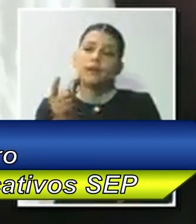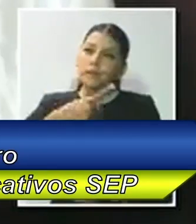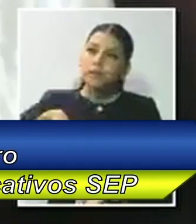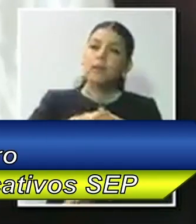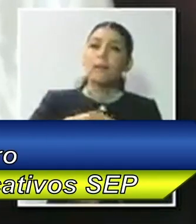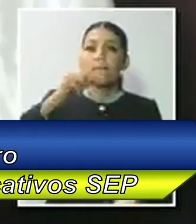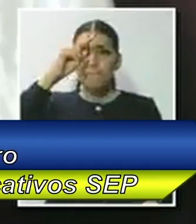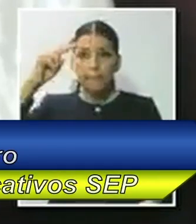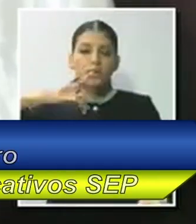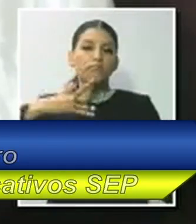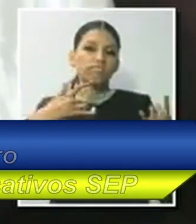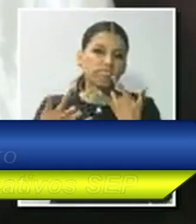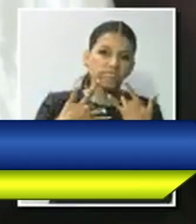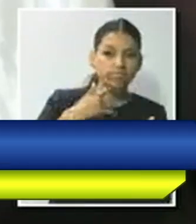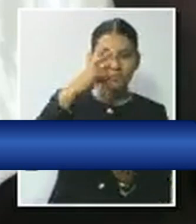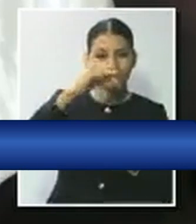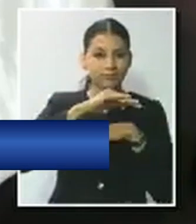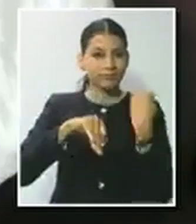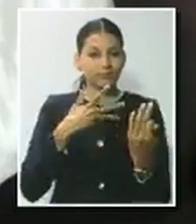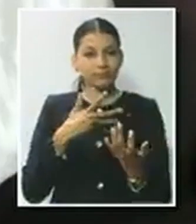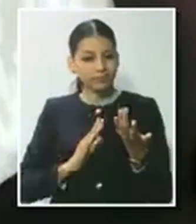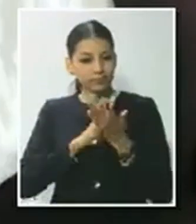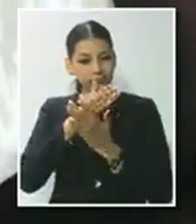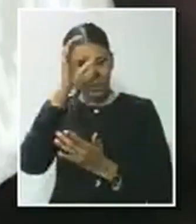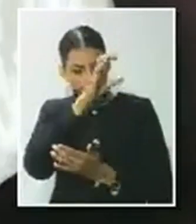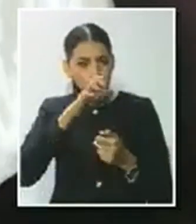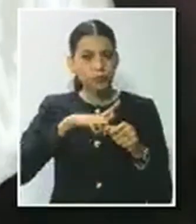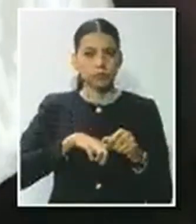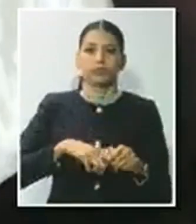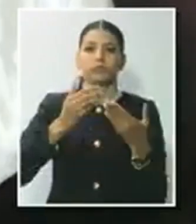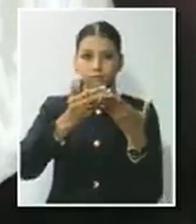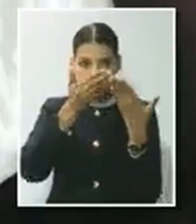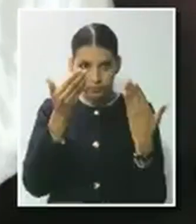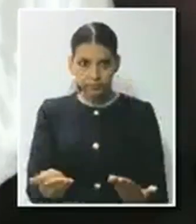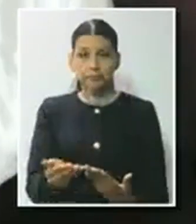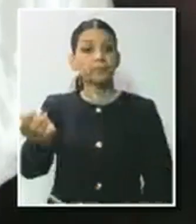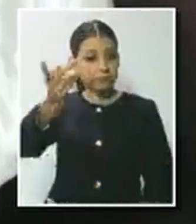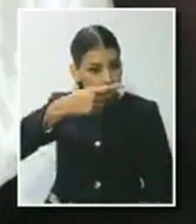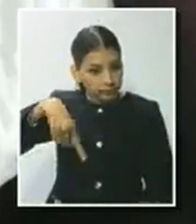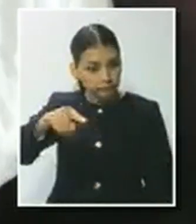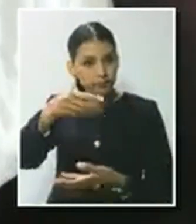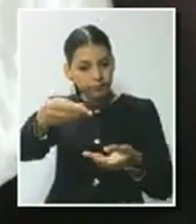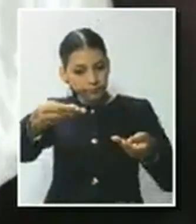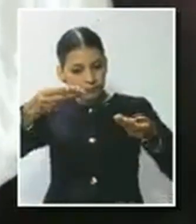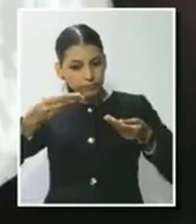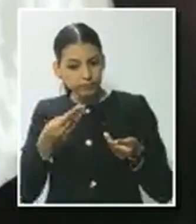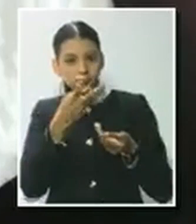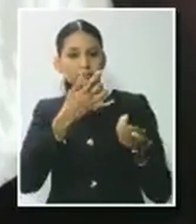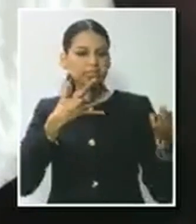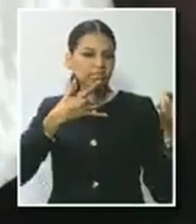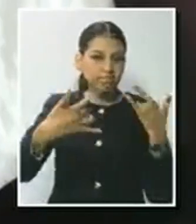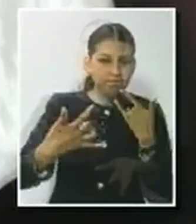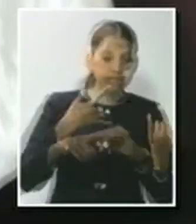se ha luchado porque todos tengan acceso a la cultura. Ahora les toca a ustedes recibir el fruto de esa lucha.